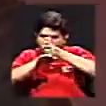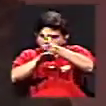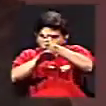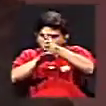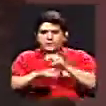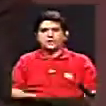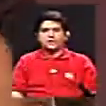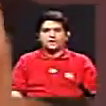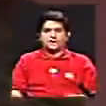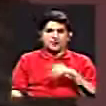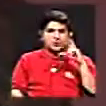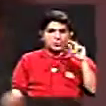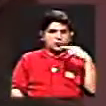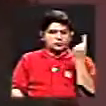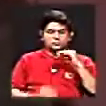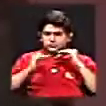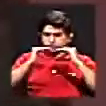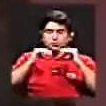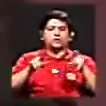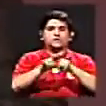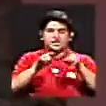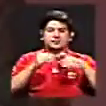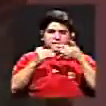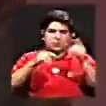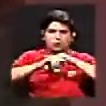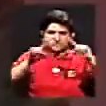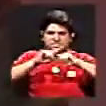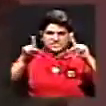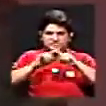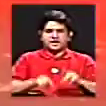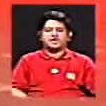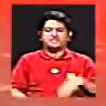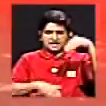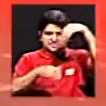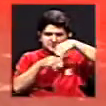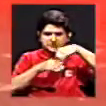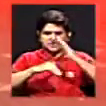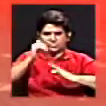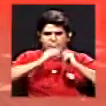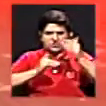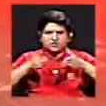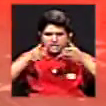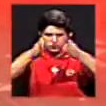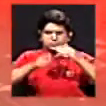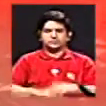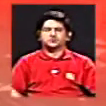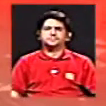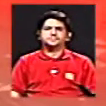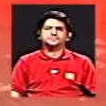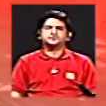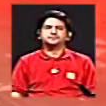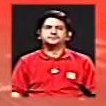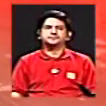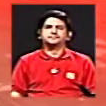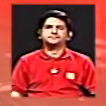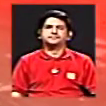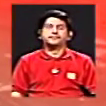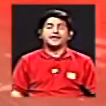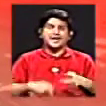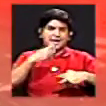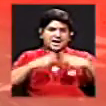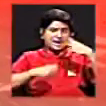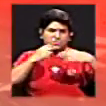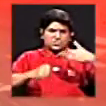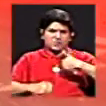superficie de rodamiento, sino también a todos los elementos que están involucrados en la operación de una carretera. Uh-huh. Dado el problema